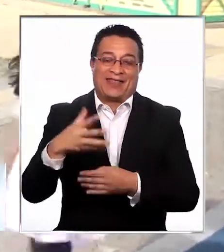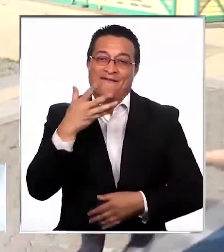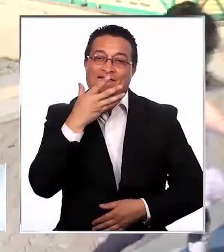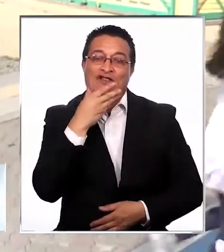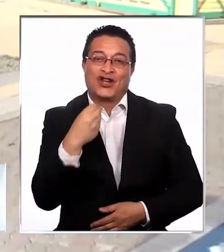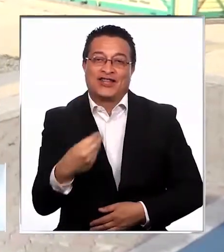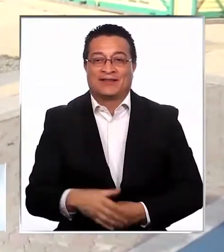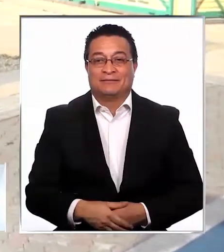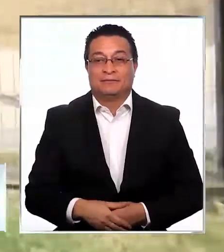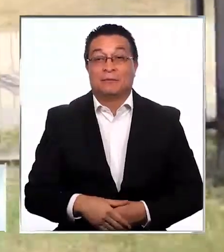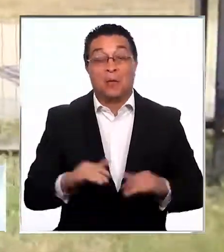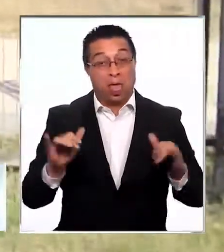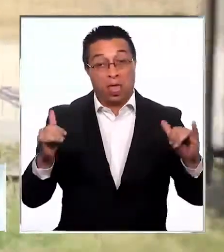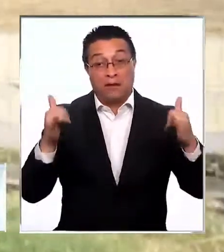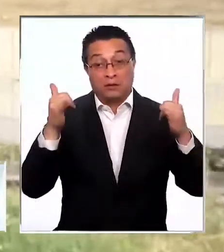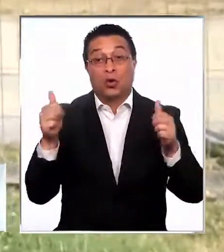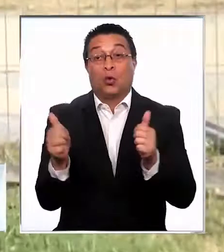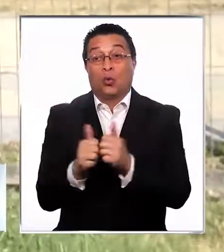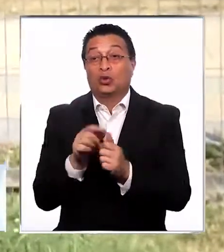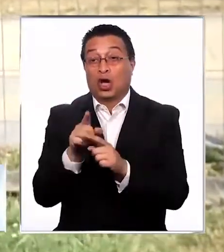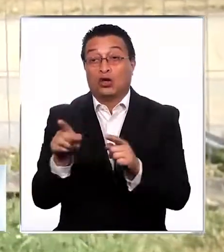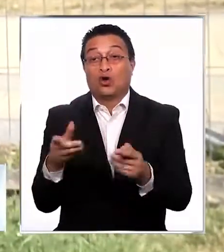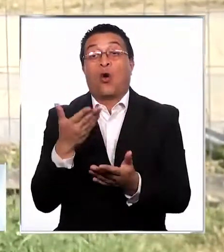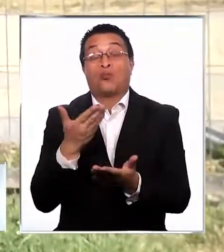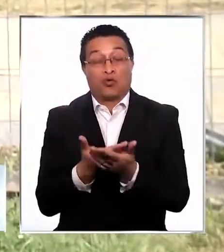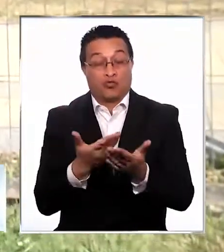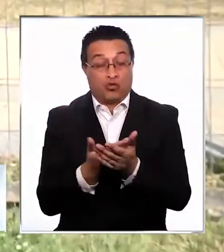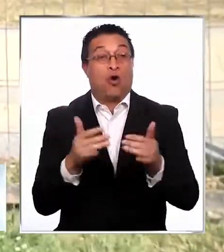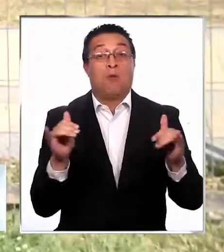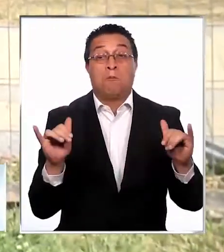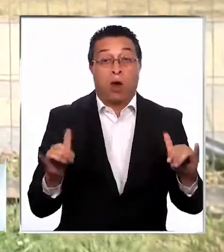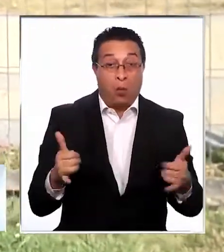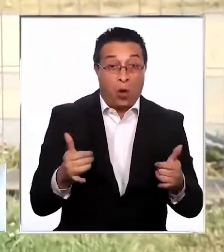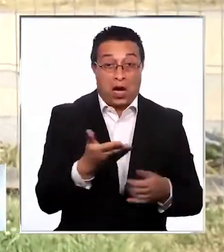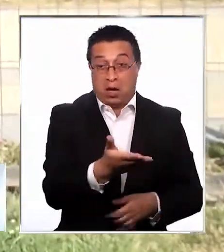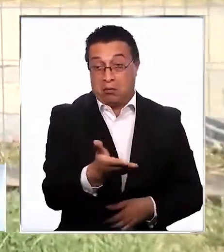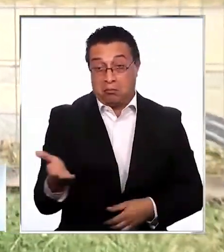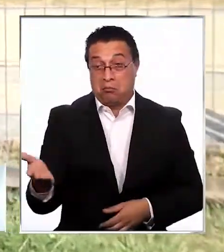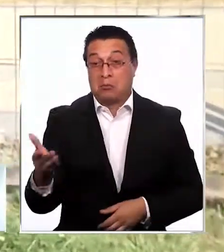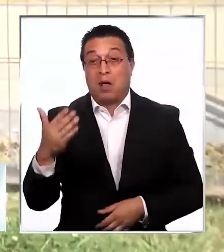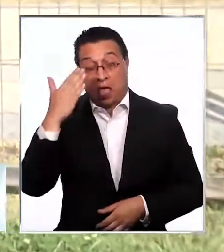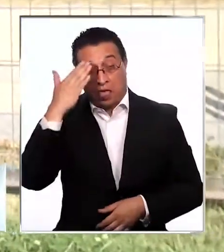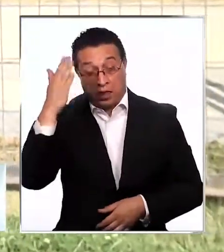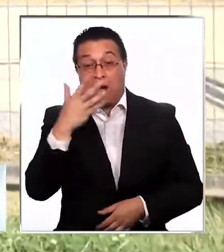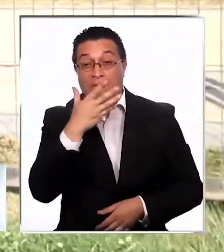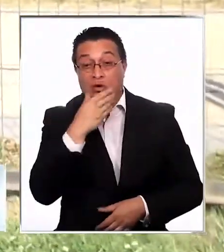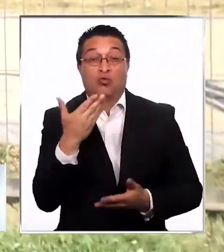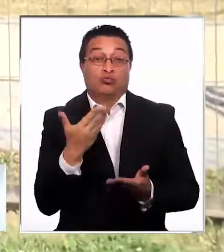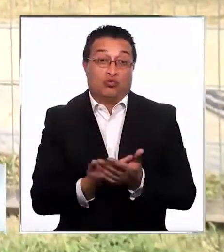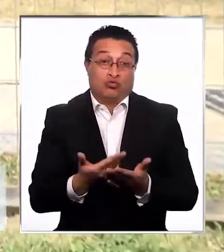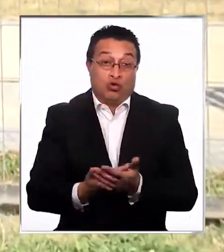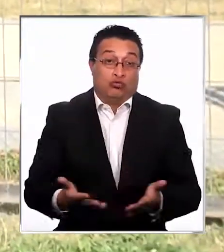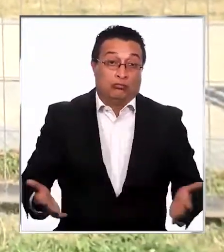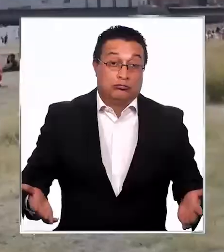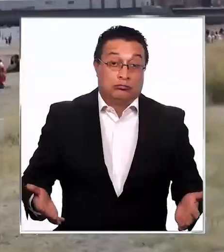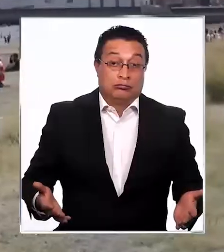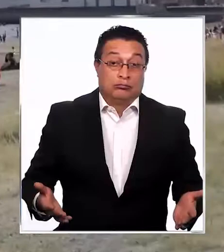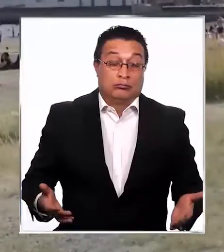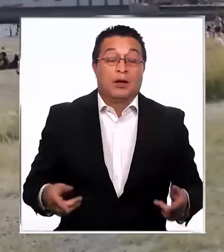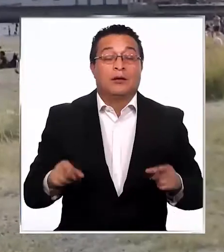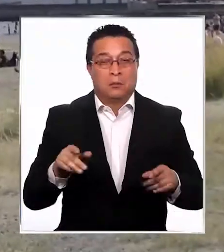hermosa divertido así con ello aprovechar para que jueguen día bonito que aprovecharlo